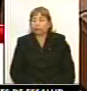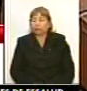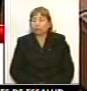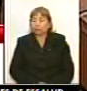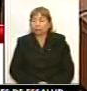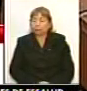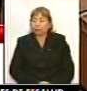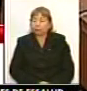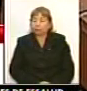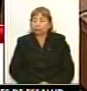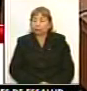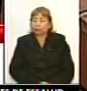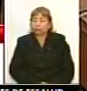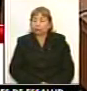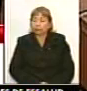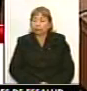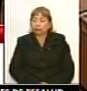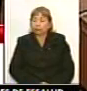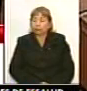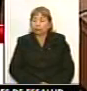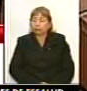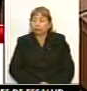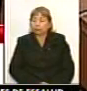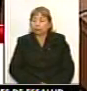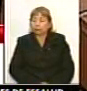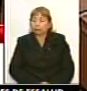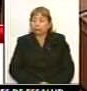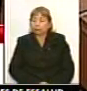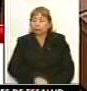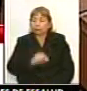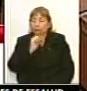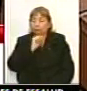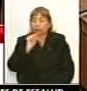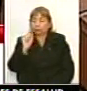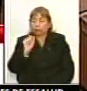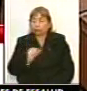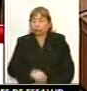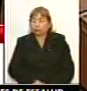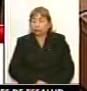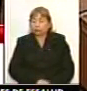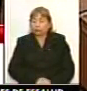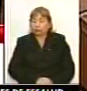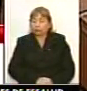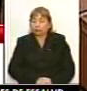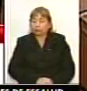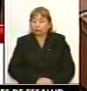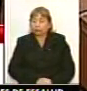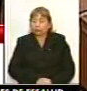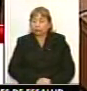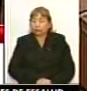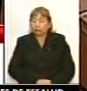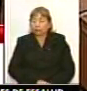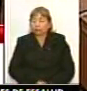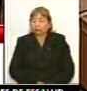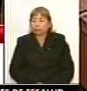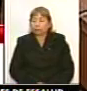el no vota, ya. Yeah. Contra, no, sí hacemos, seis coro.